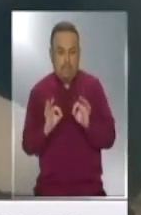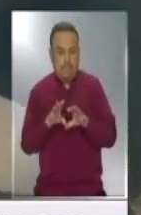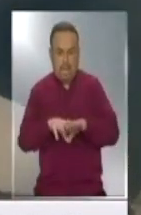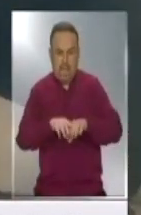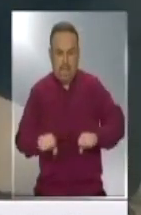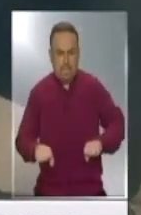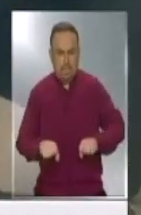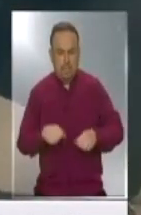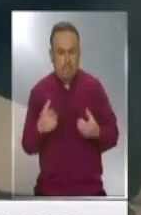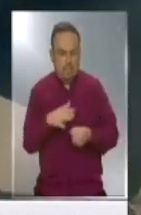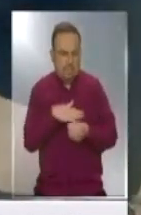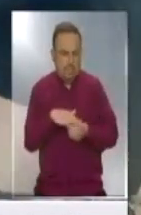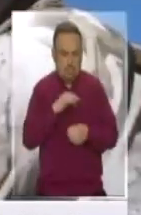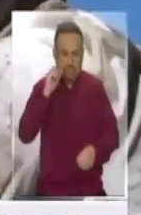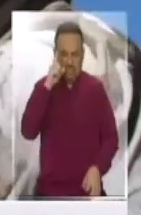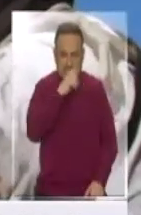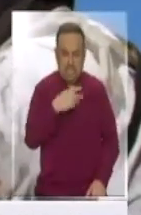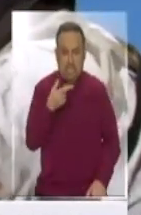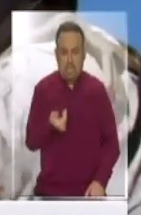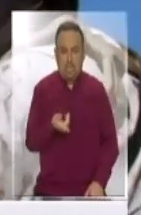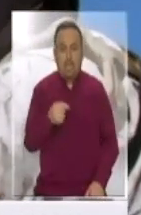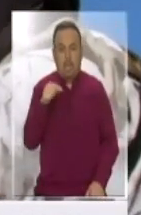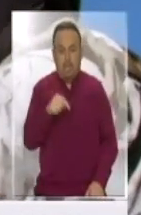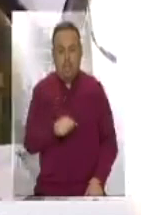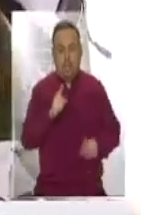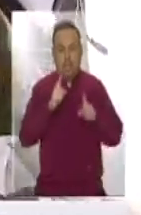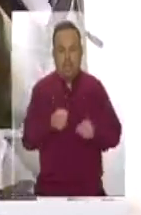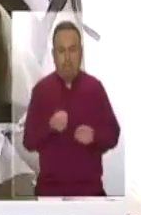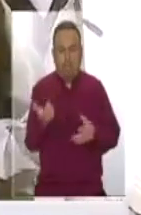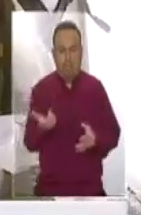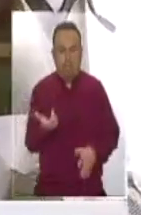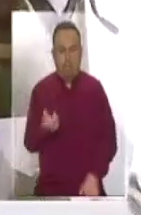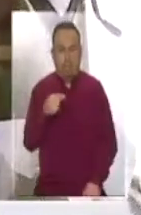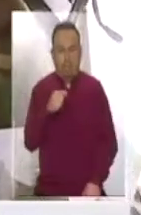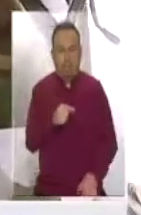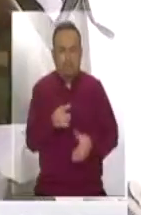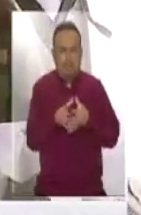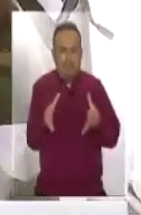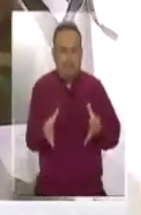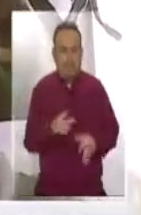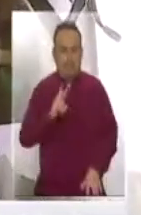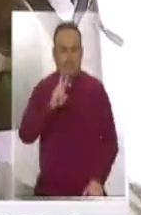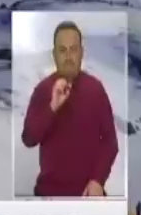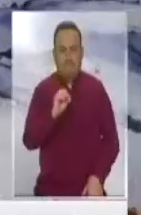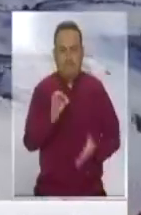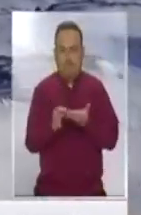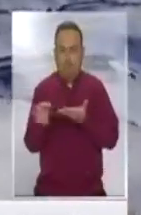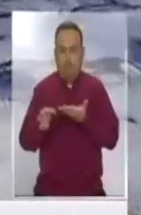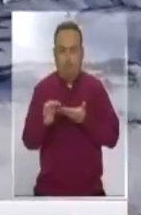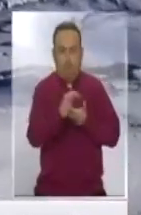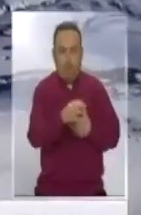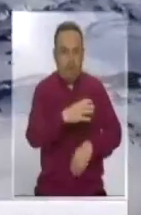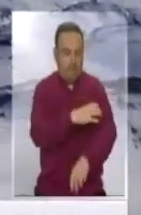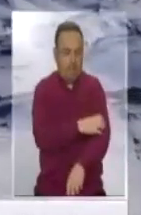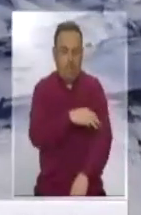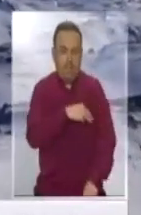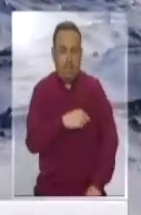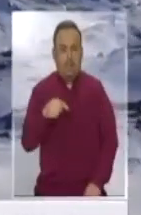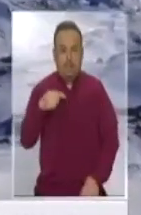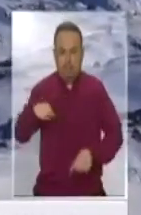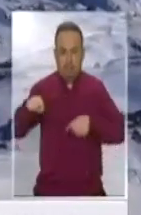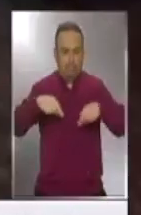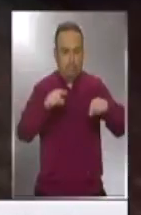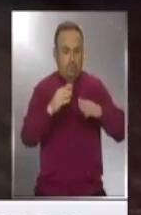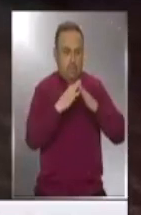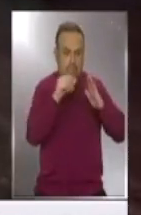en situaciones complejas, que esta vez tendrá que cumplir misiones en las más de 20 comunas de la región metropolitana, que estarán en cuarentena y